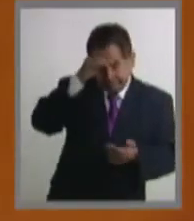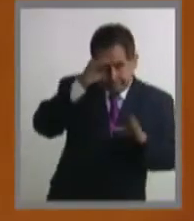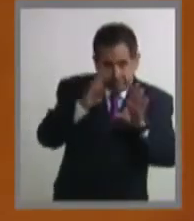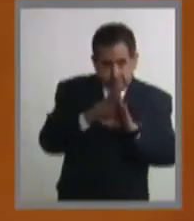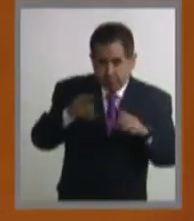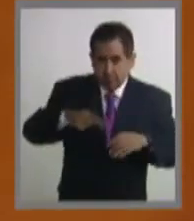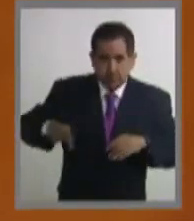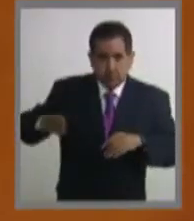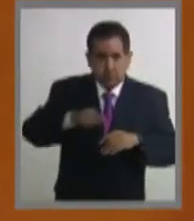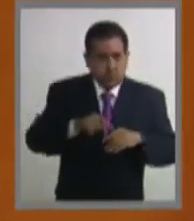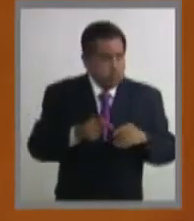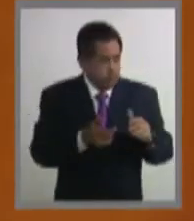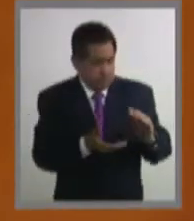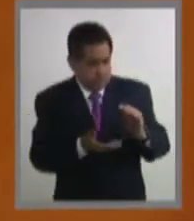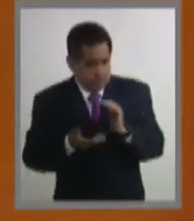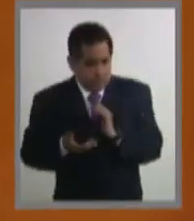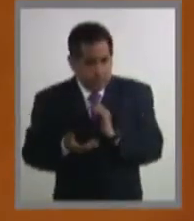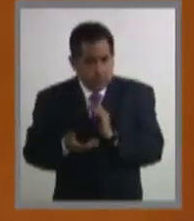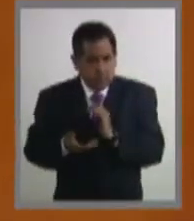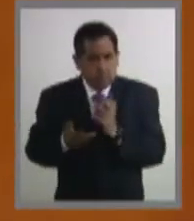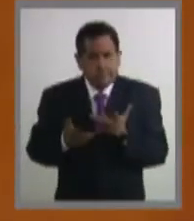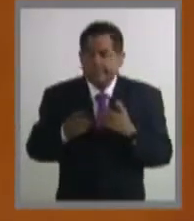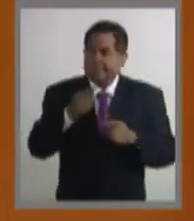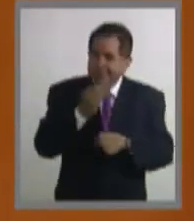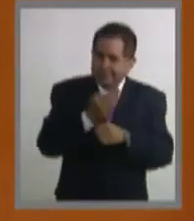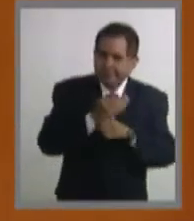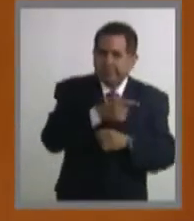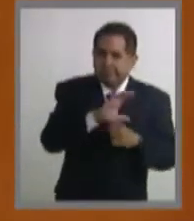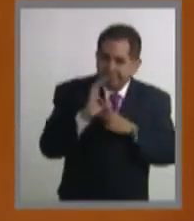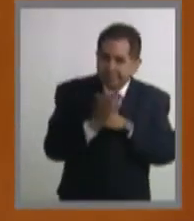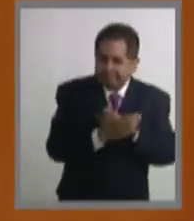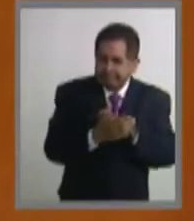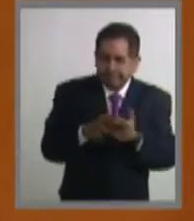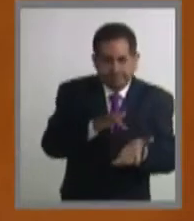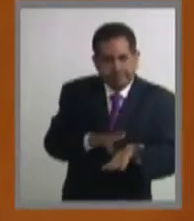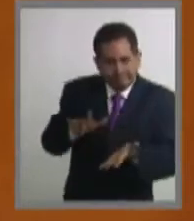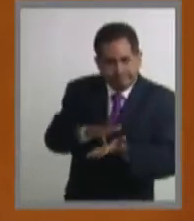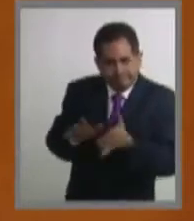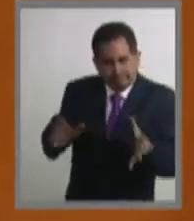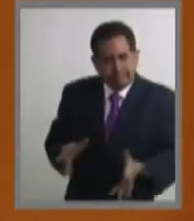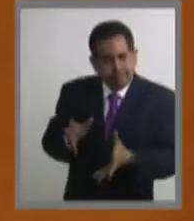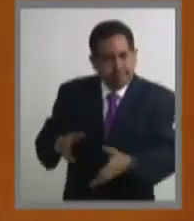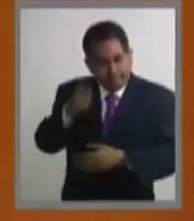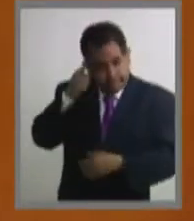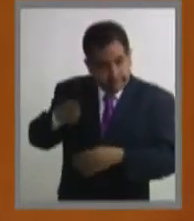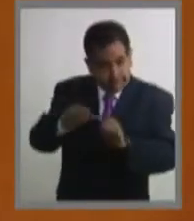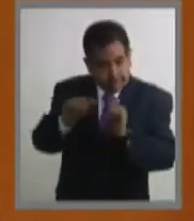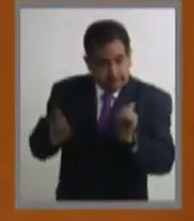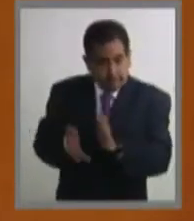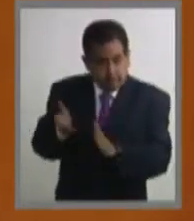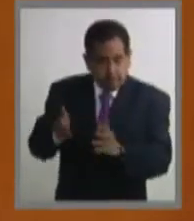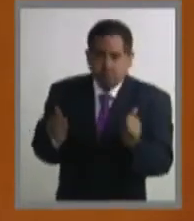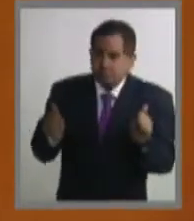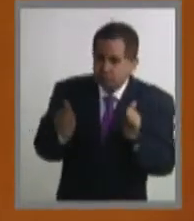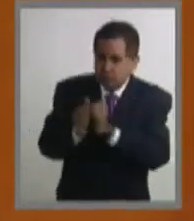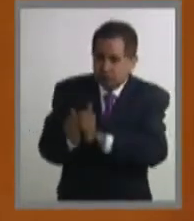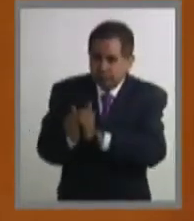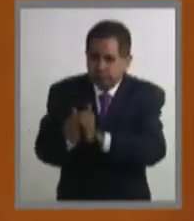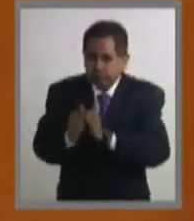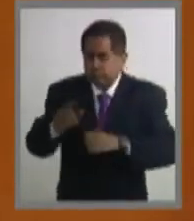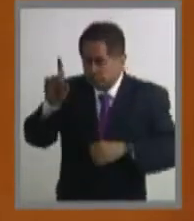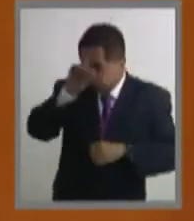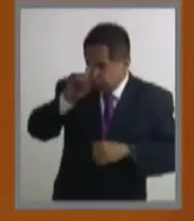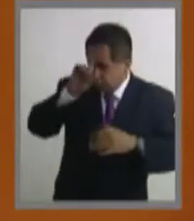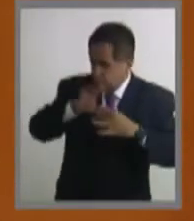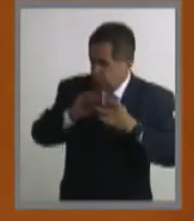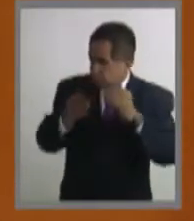ellos ocupan que esta comisión de impulso a la actividad artesanal camine con ellos en los procesos